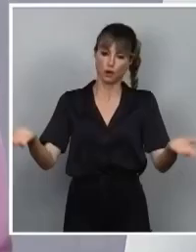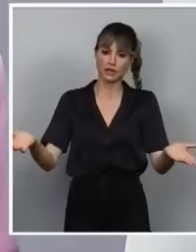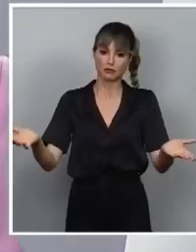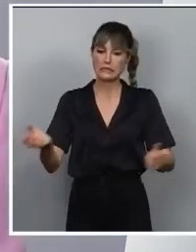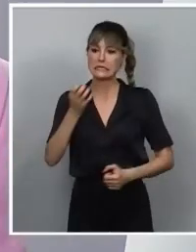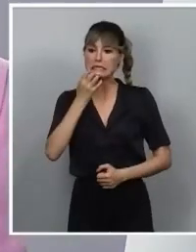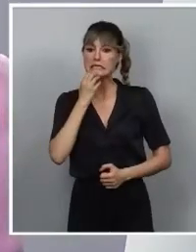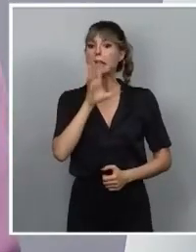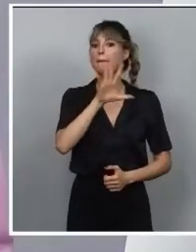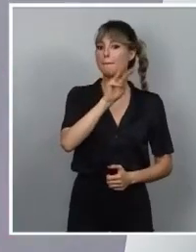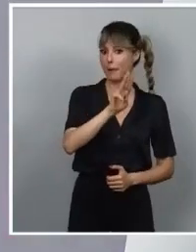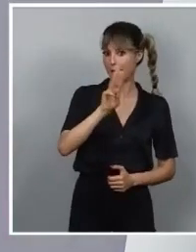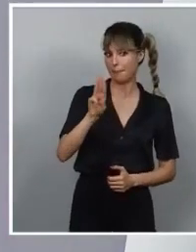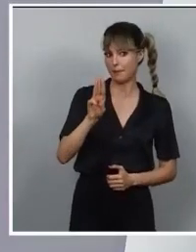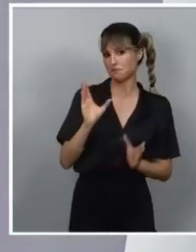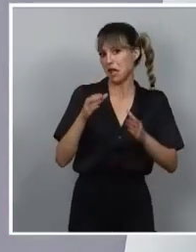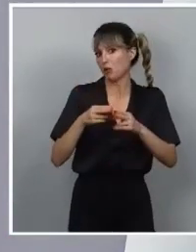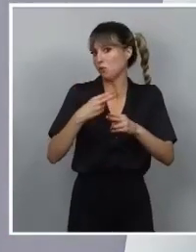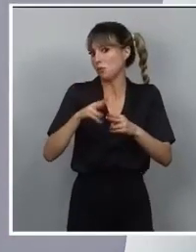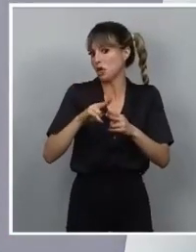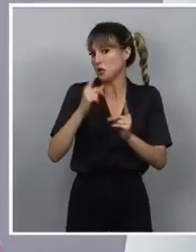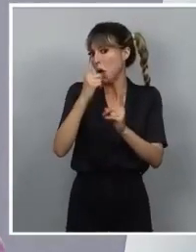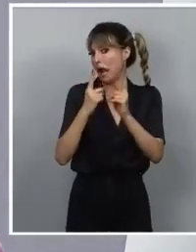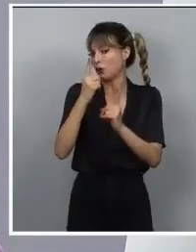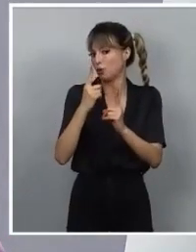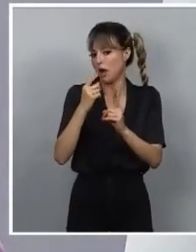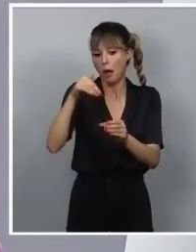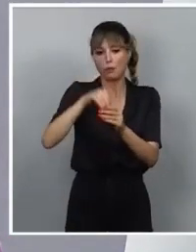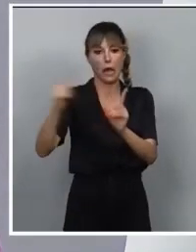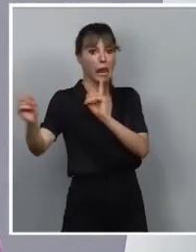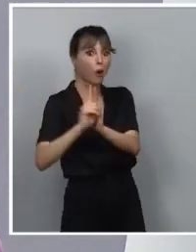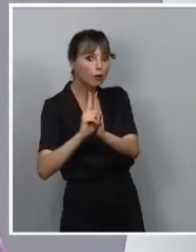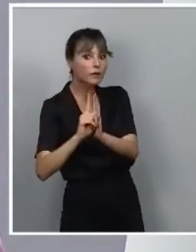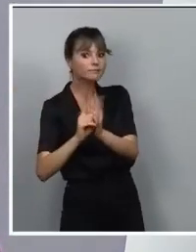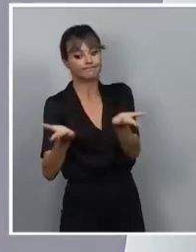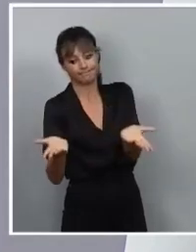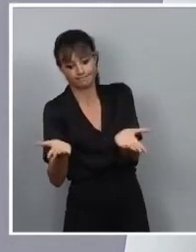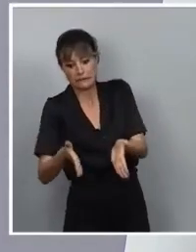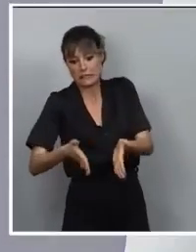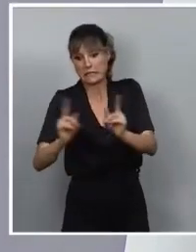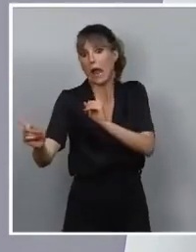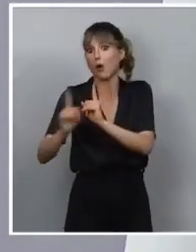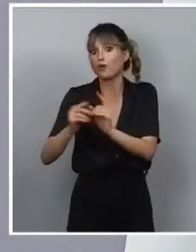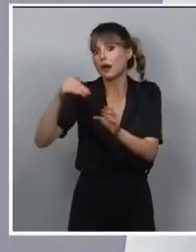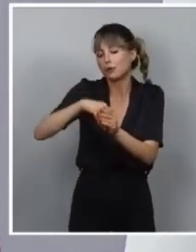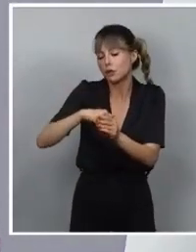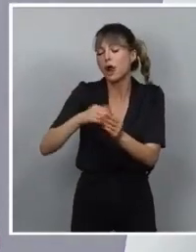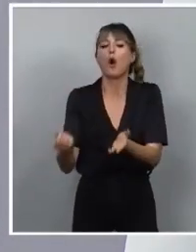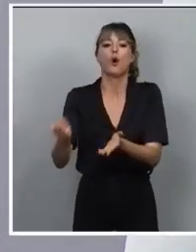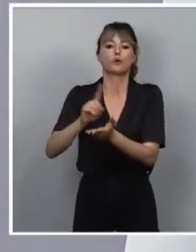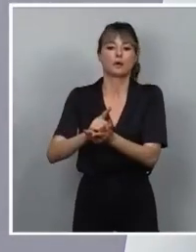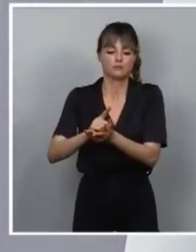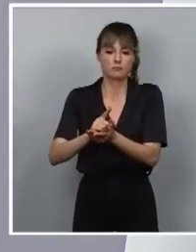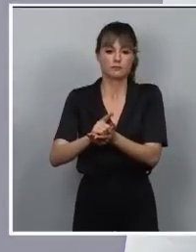el Gobierno sin apoyos para sacar adelante la senda de déficit y los presupuestos de 2025. Desde el propio Ejecutivo muestran